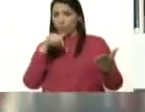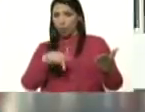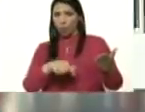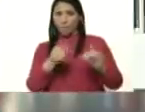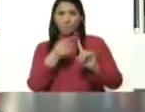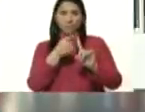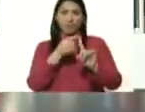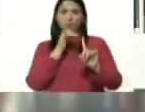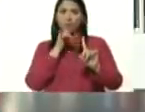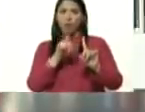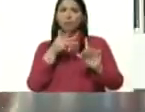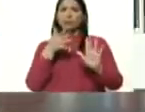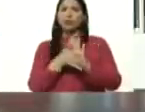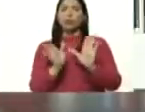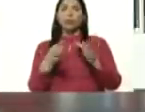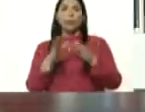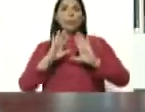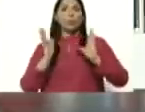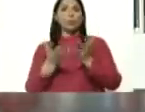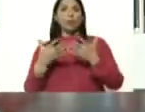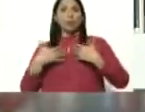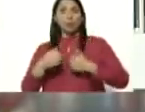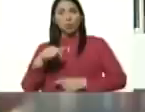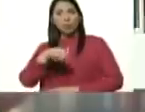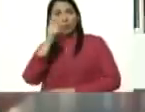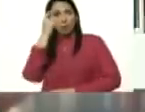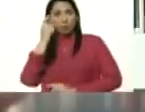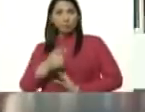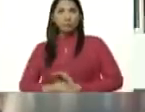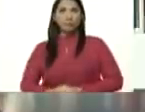el informe de la Organización Mundial de la Salud del día de hoy.